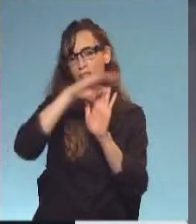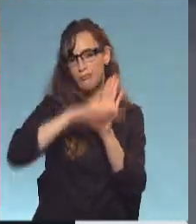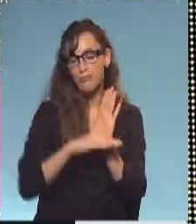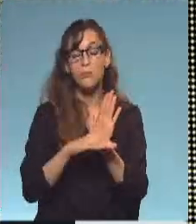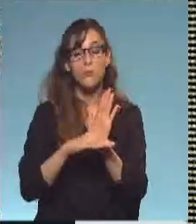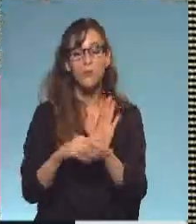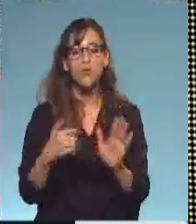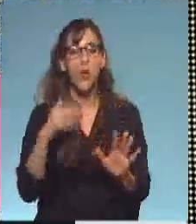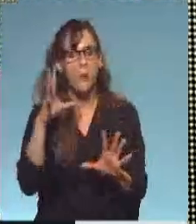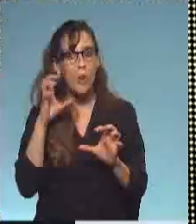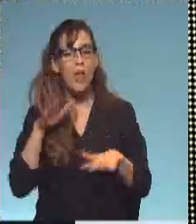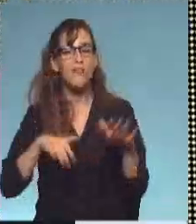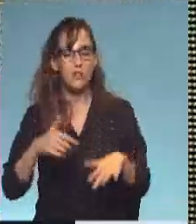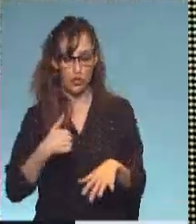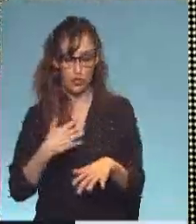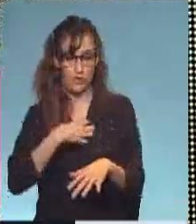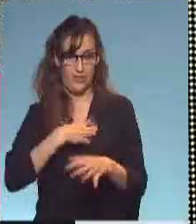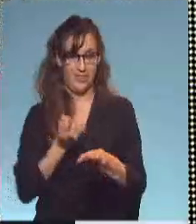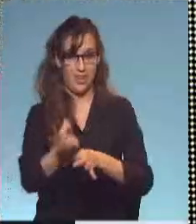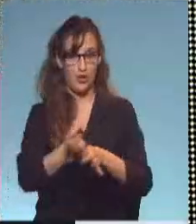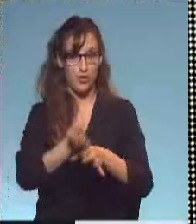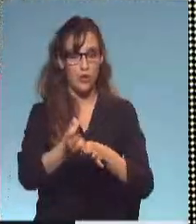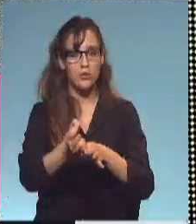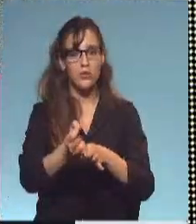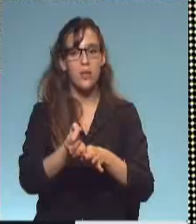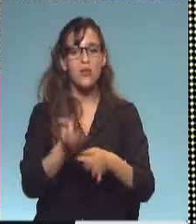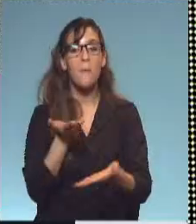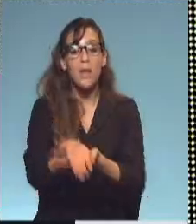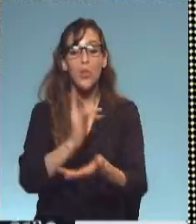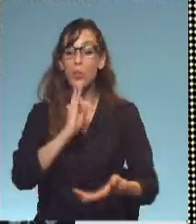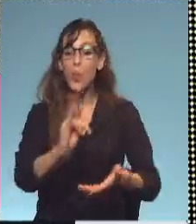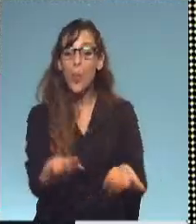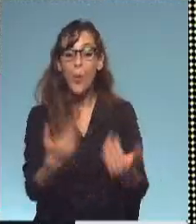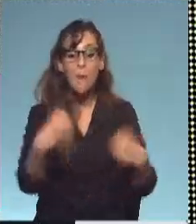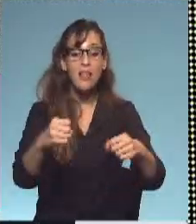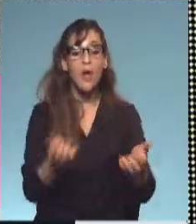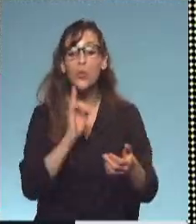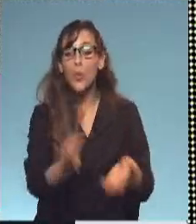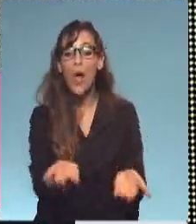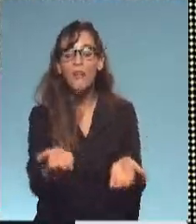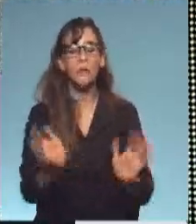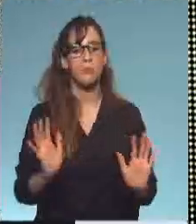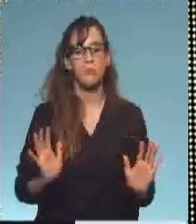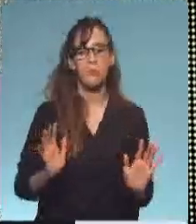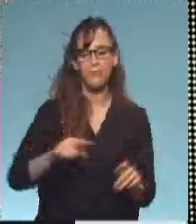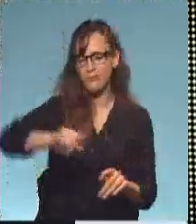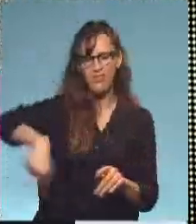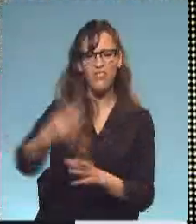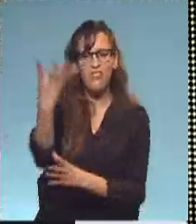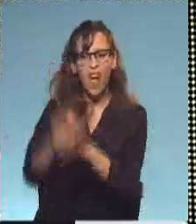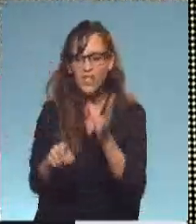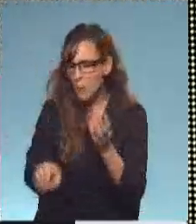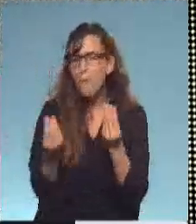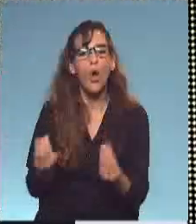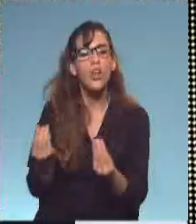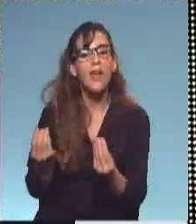porque yo me acuerdo que yo a veces doy clases sobre esto y a veces pido a la gente que haga la técnica. Y después yo notaba al principio que no lo hacía, que no le funcionaba. Y yo decía, ¿por qué no funciona?